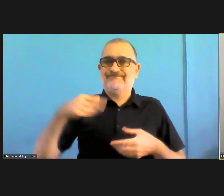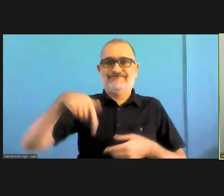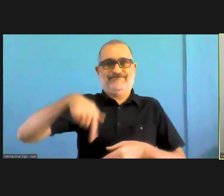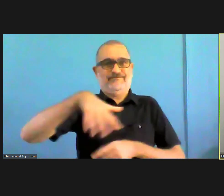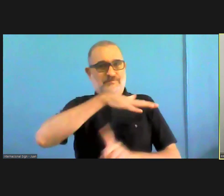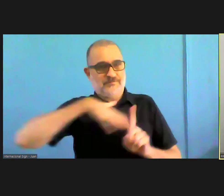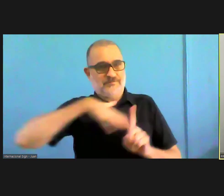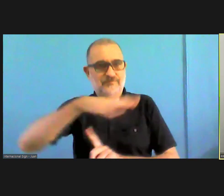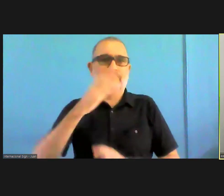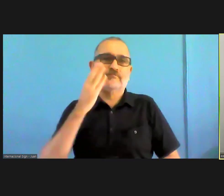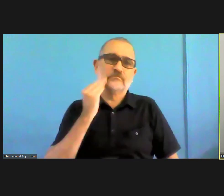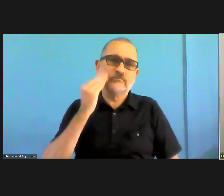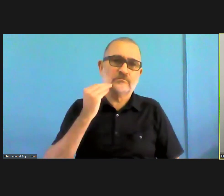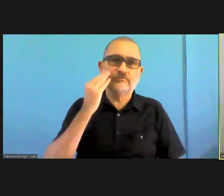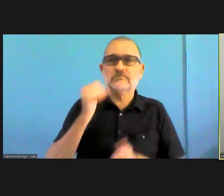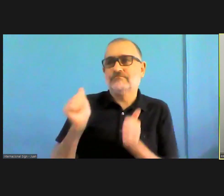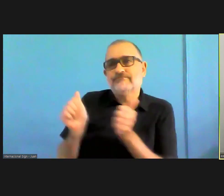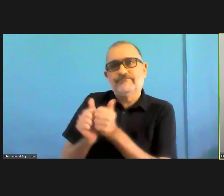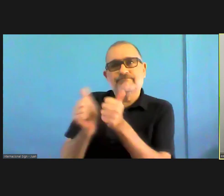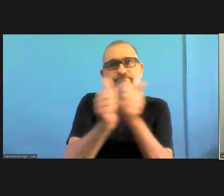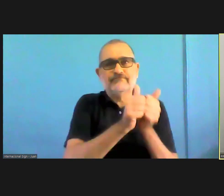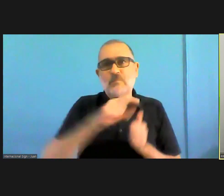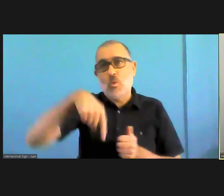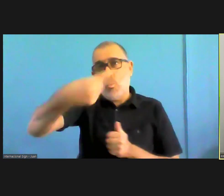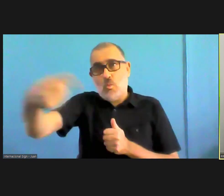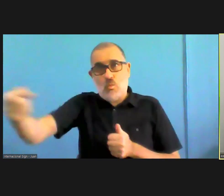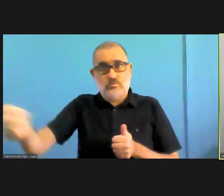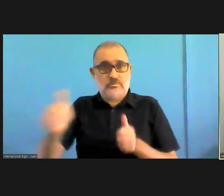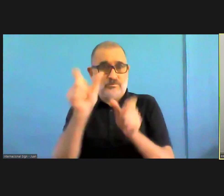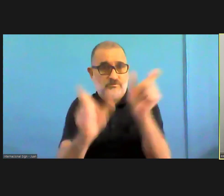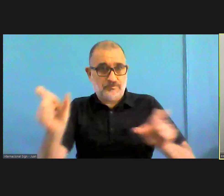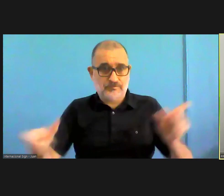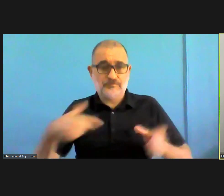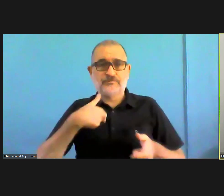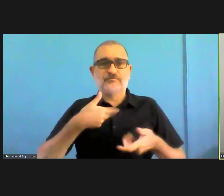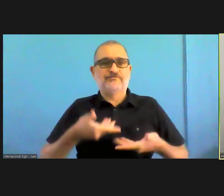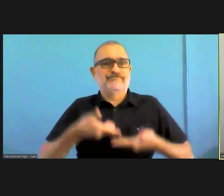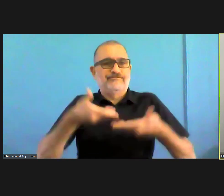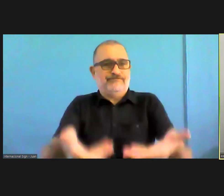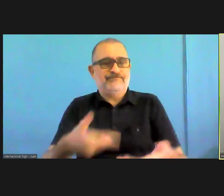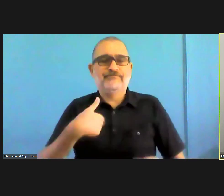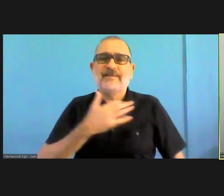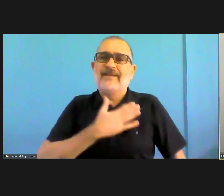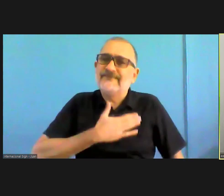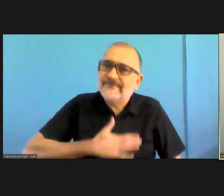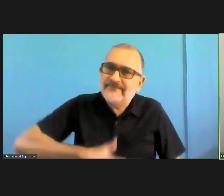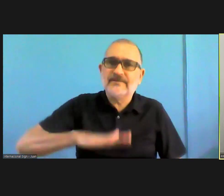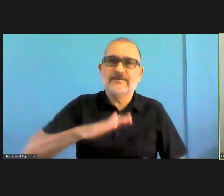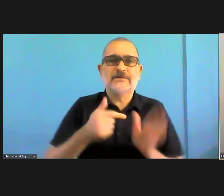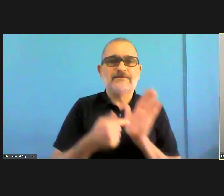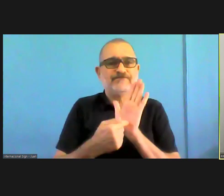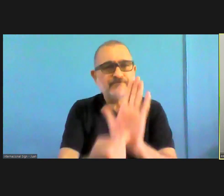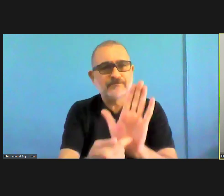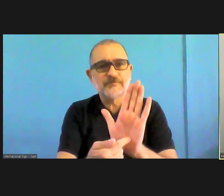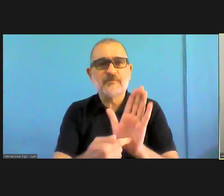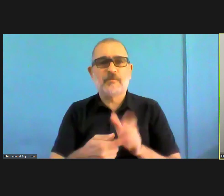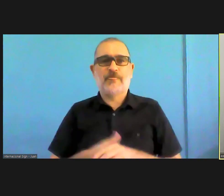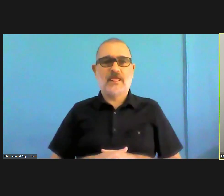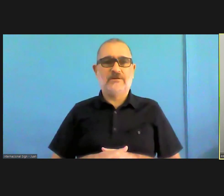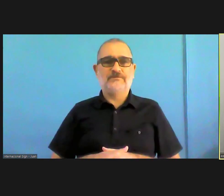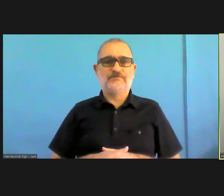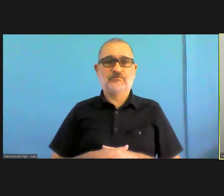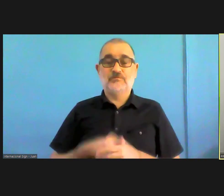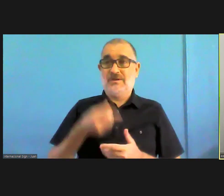Ceguera, director general de Vigilancia de la Salud, quien estará realizando la presentación sobre nuestra situación. Muchísimas